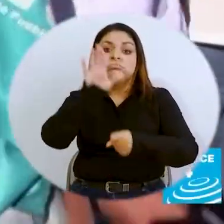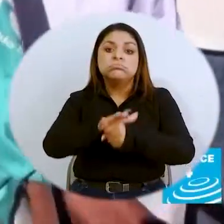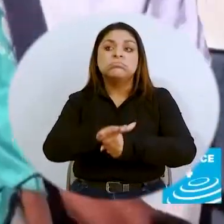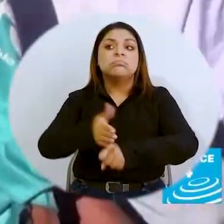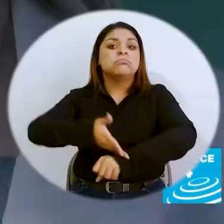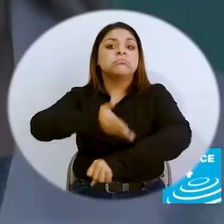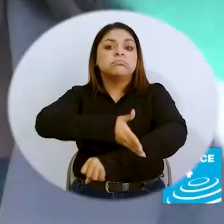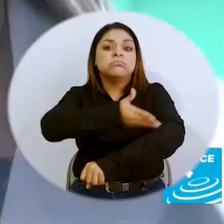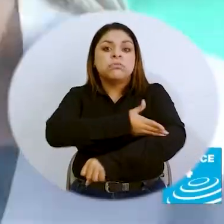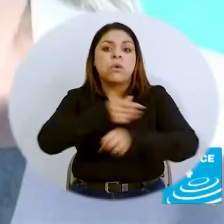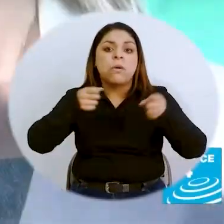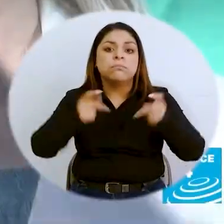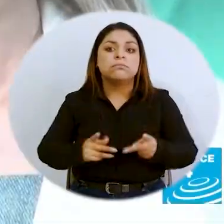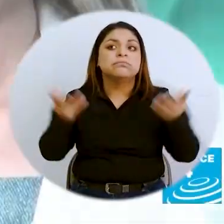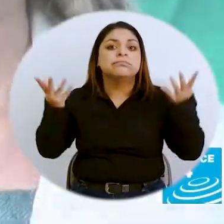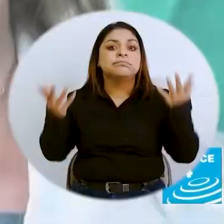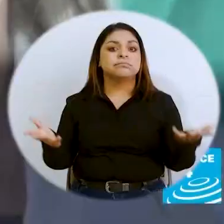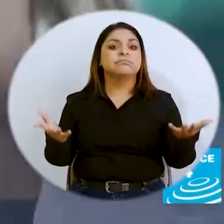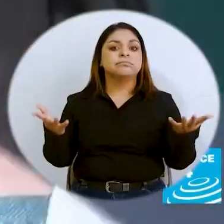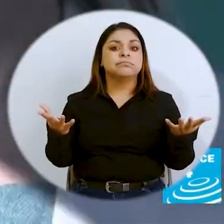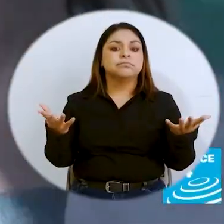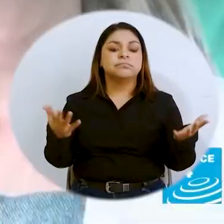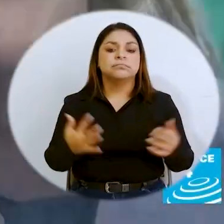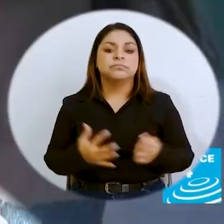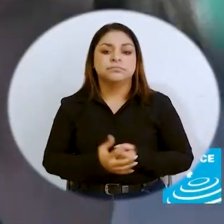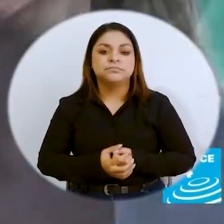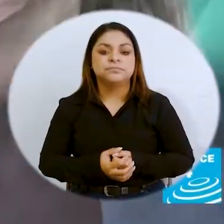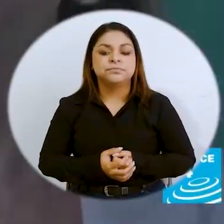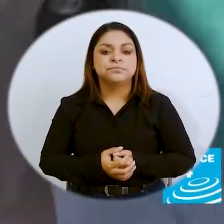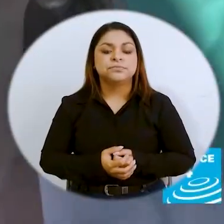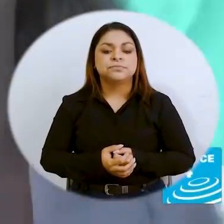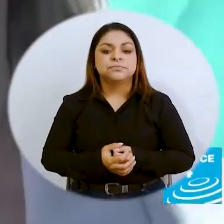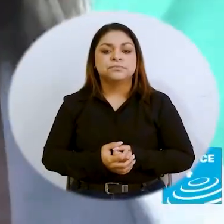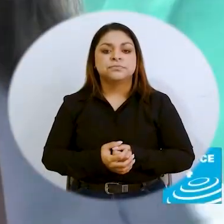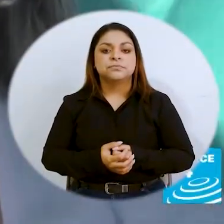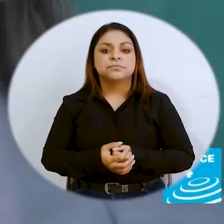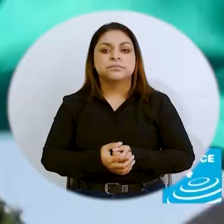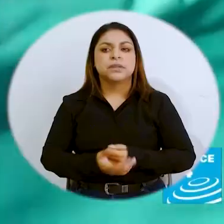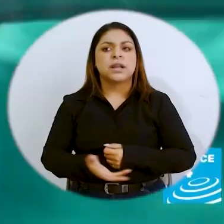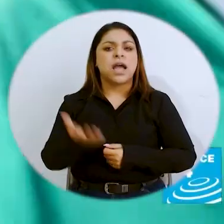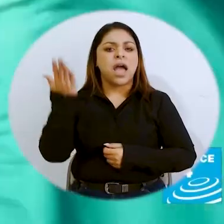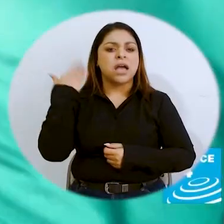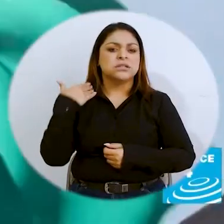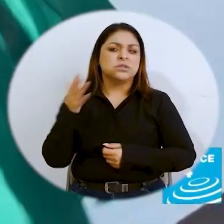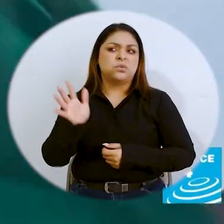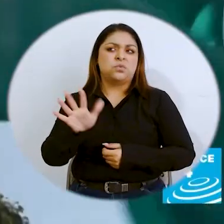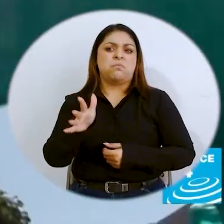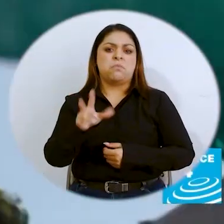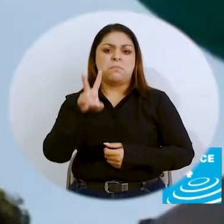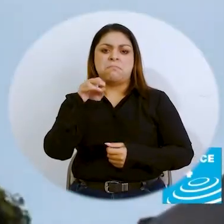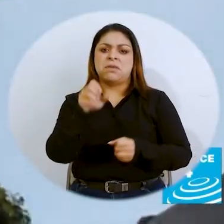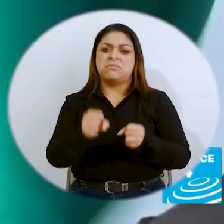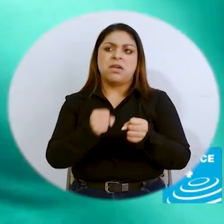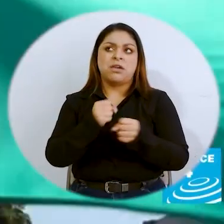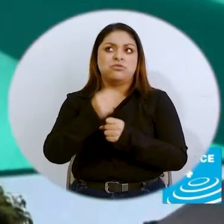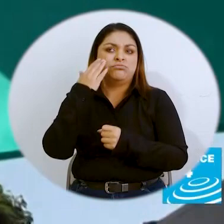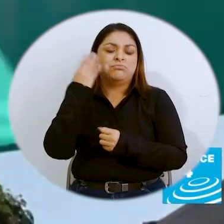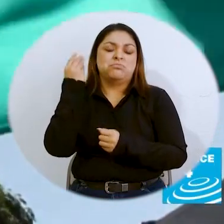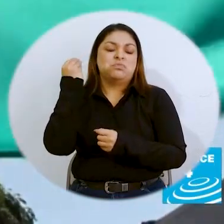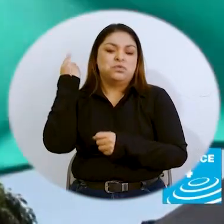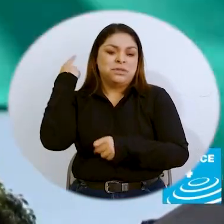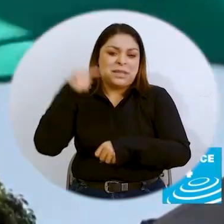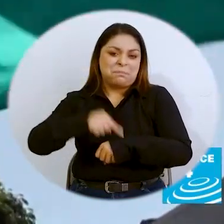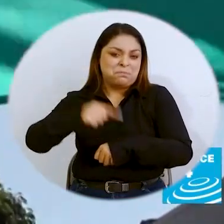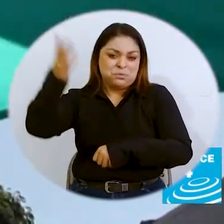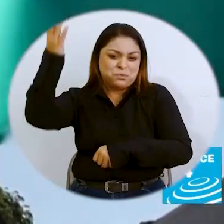costas acudieron a la promesa de que va a haber mejores oportunidades. Desde hace puedo decir, sí, como 20